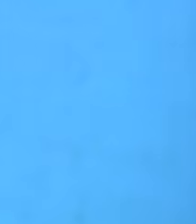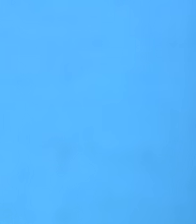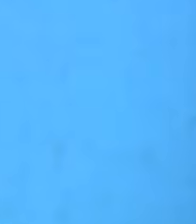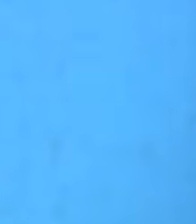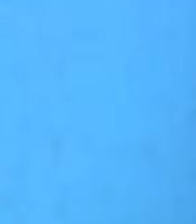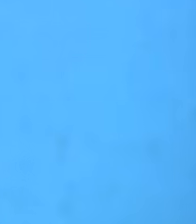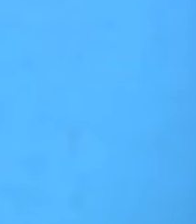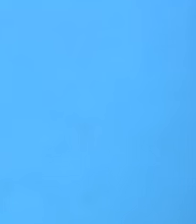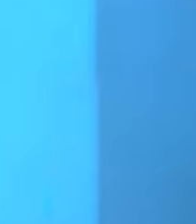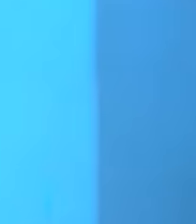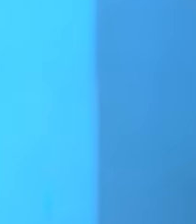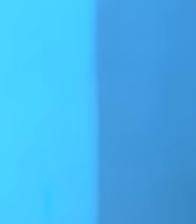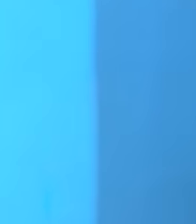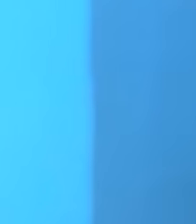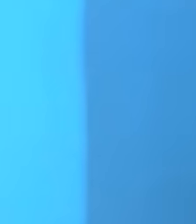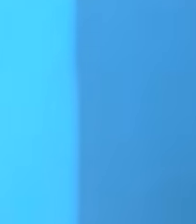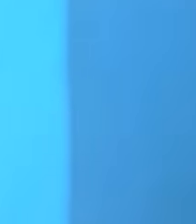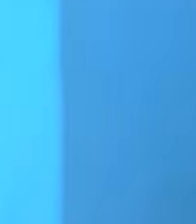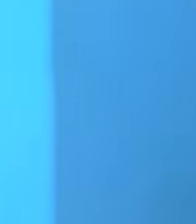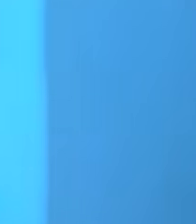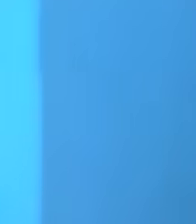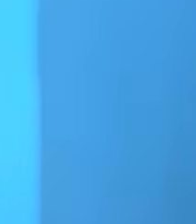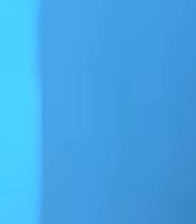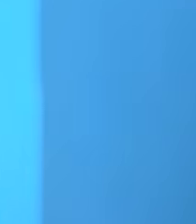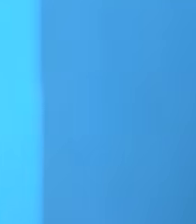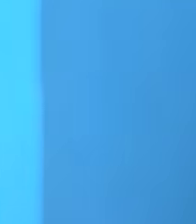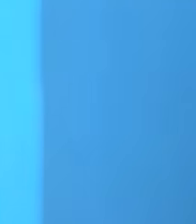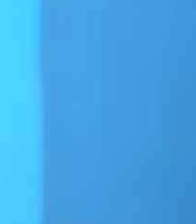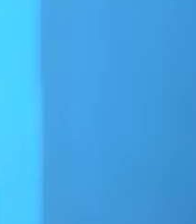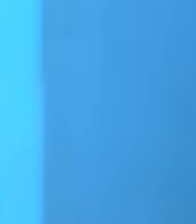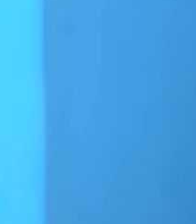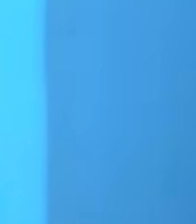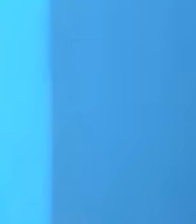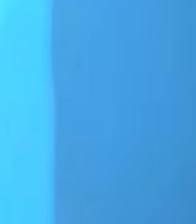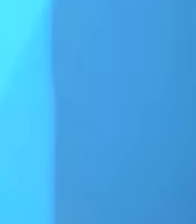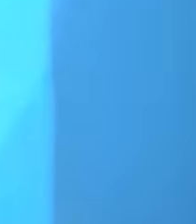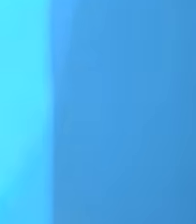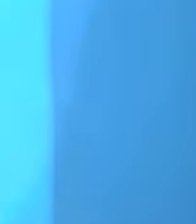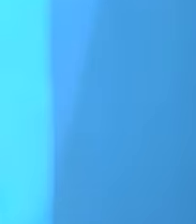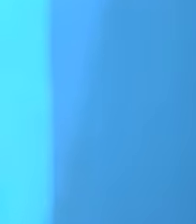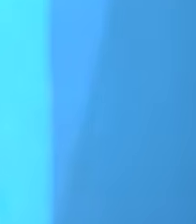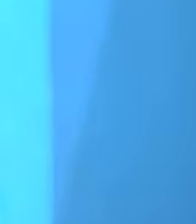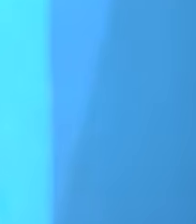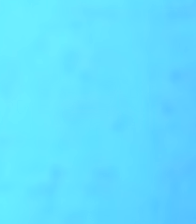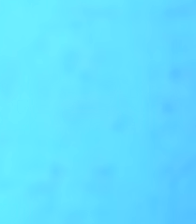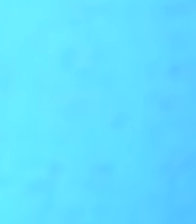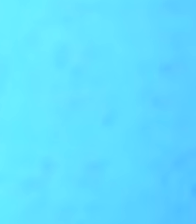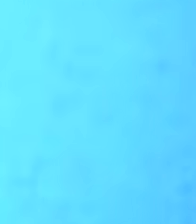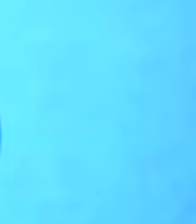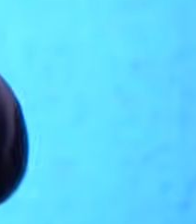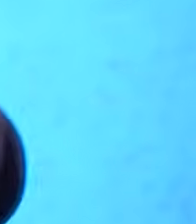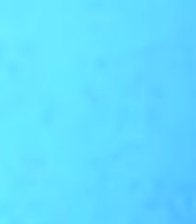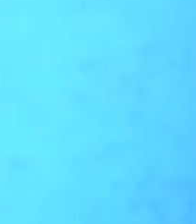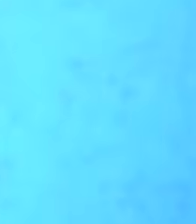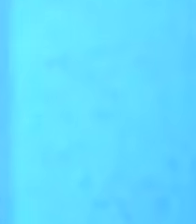amplio Alejandro Sánchez Cómo estás Bienvenido a la Bueno un gustazo estar acá Buenas noches en medio a ustedes a toda la teleaudiencia Bueno te planteo lo mismo que